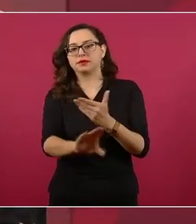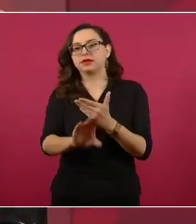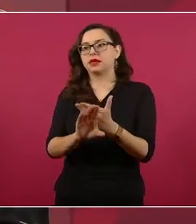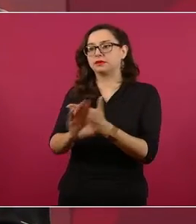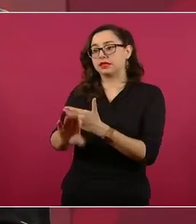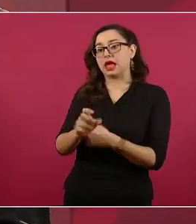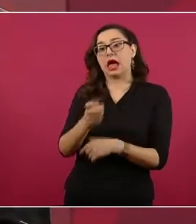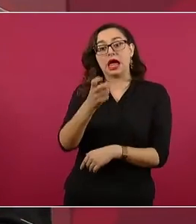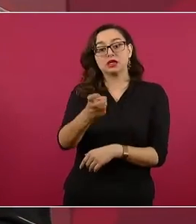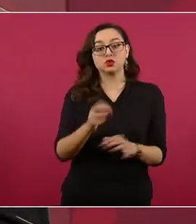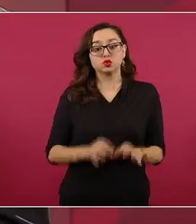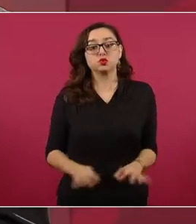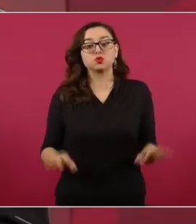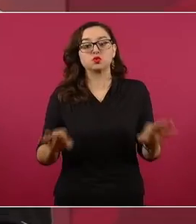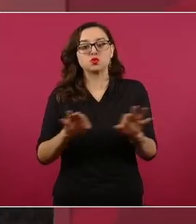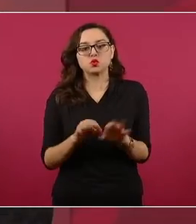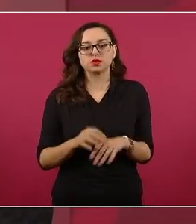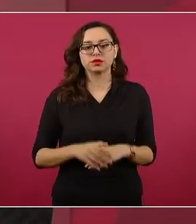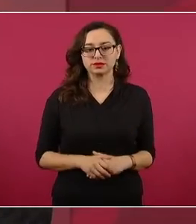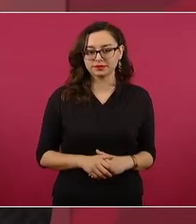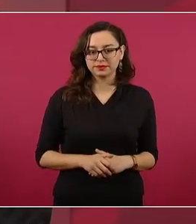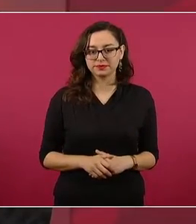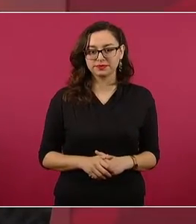un eufemismo,